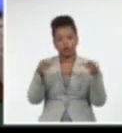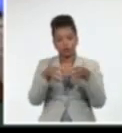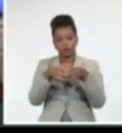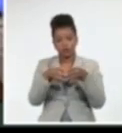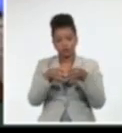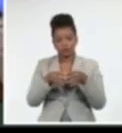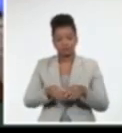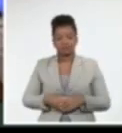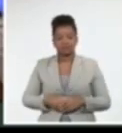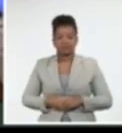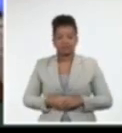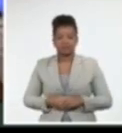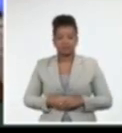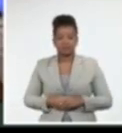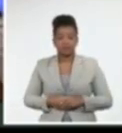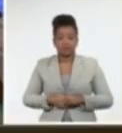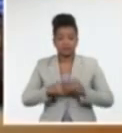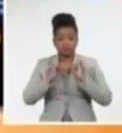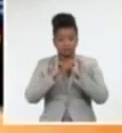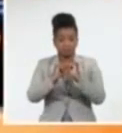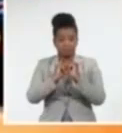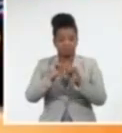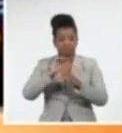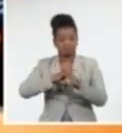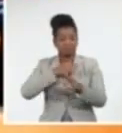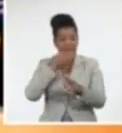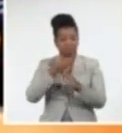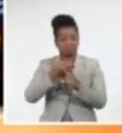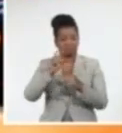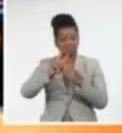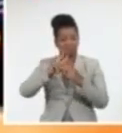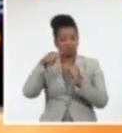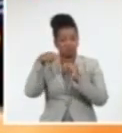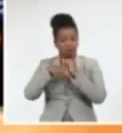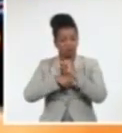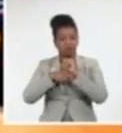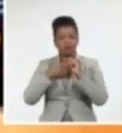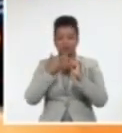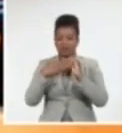Granada. Con todos los detalles volveremos en próximas emisiones. Muy buenas tardes, colegas.